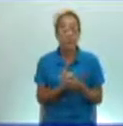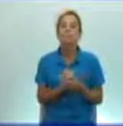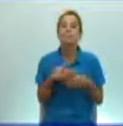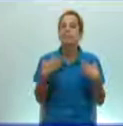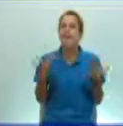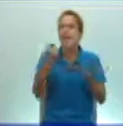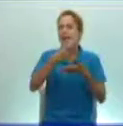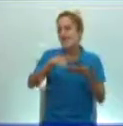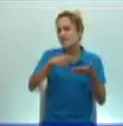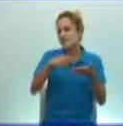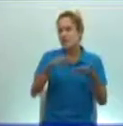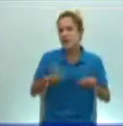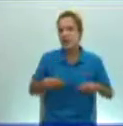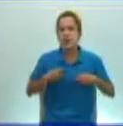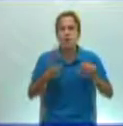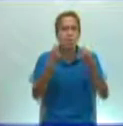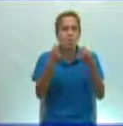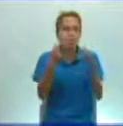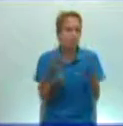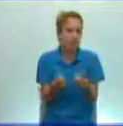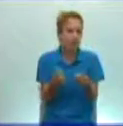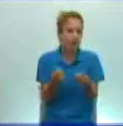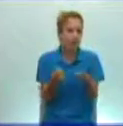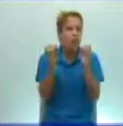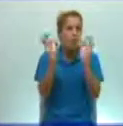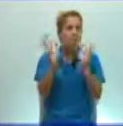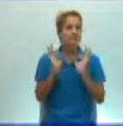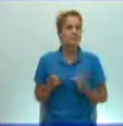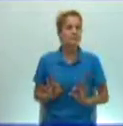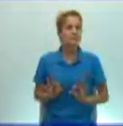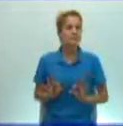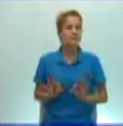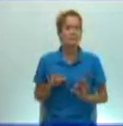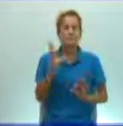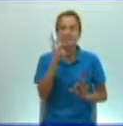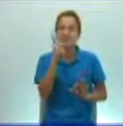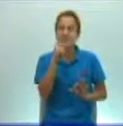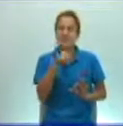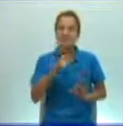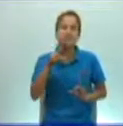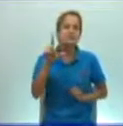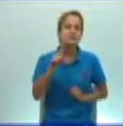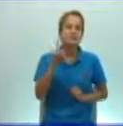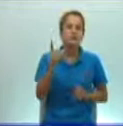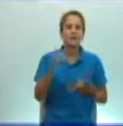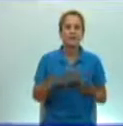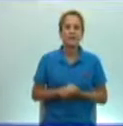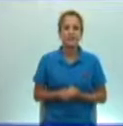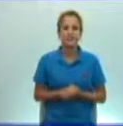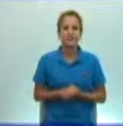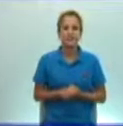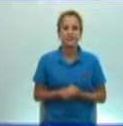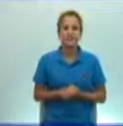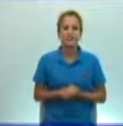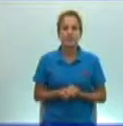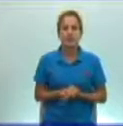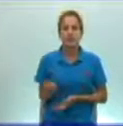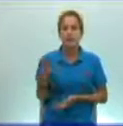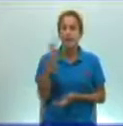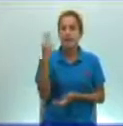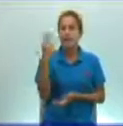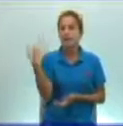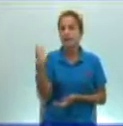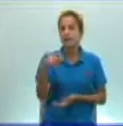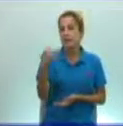escribir mostrando la verdadera elegancia de nuestro idioma. La tercera